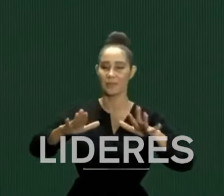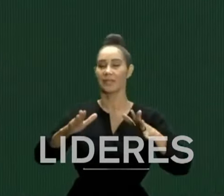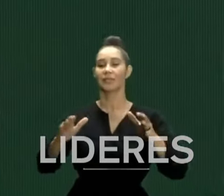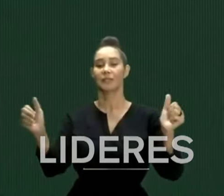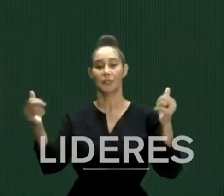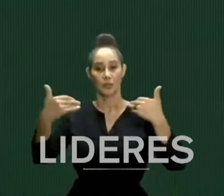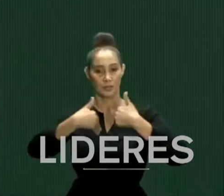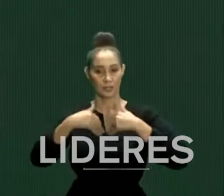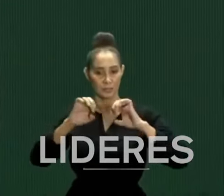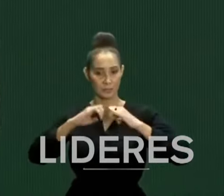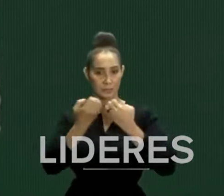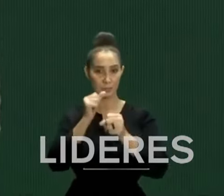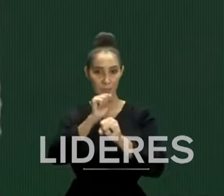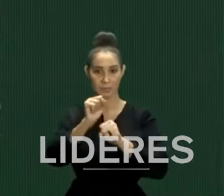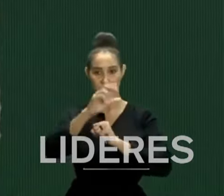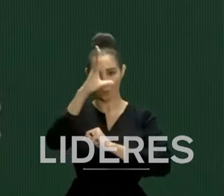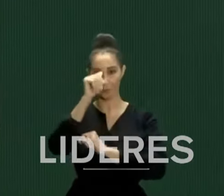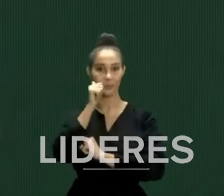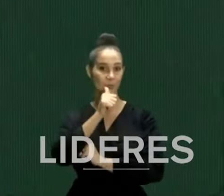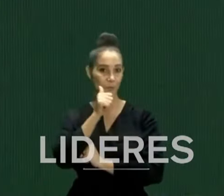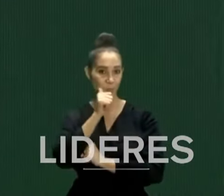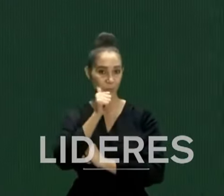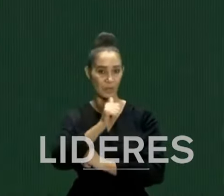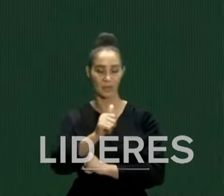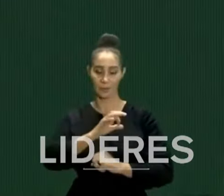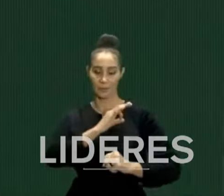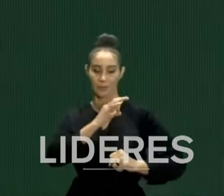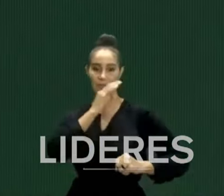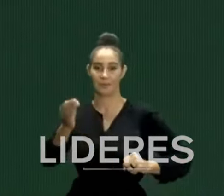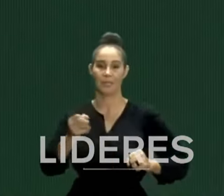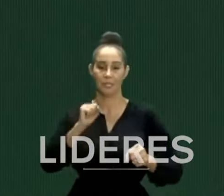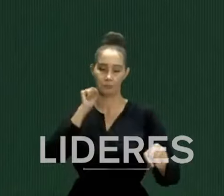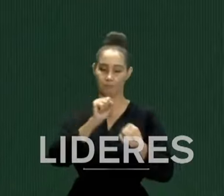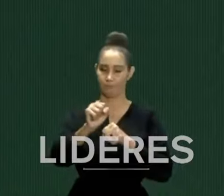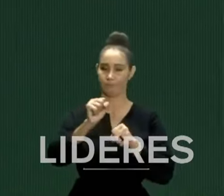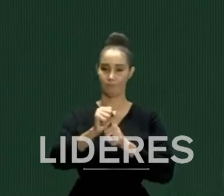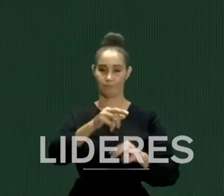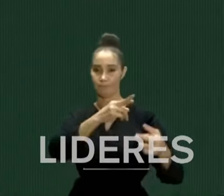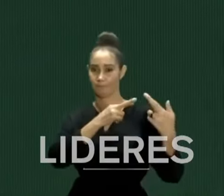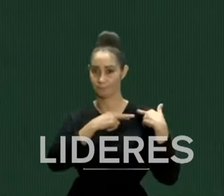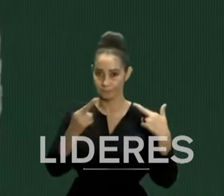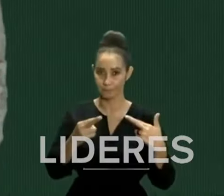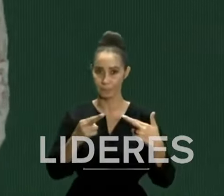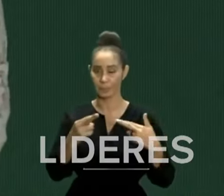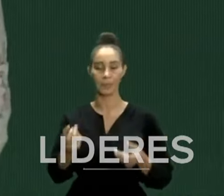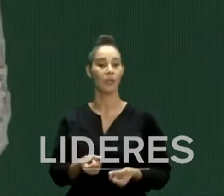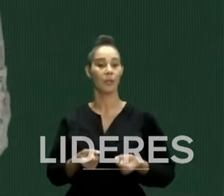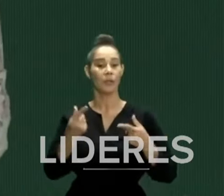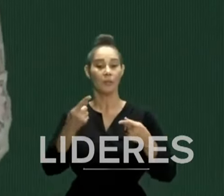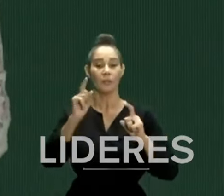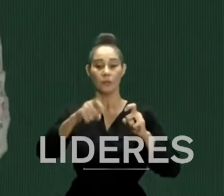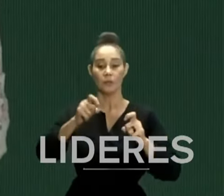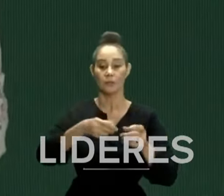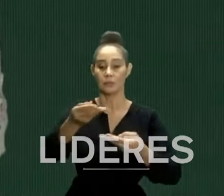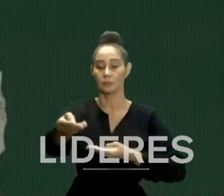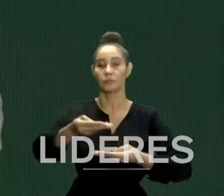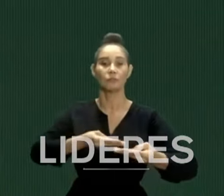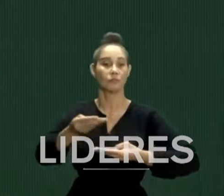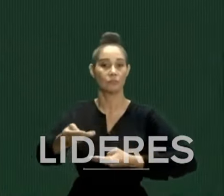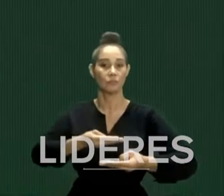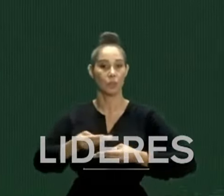contar con un equipo de hombres y mujeres con espíritu de cuerpo. Si no entendemos que nos necesitamos